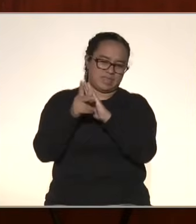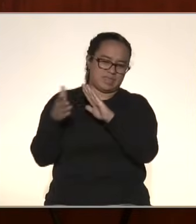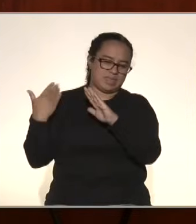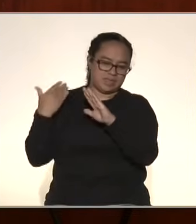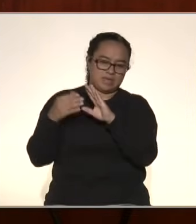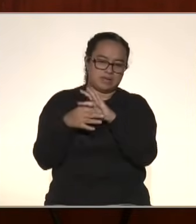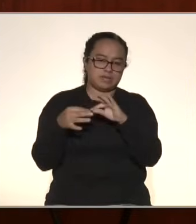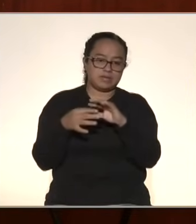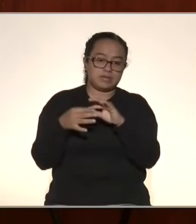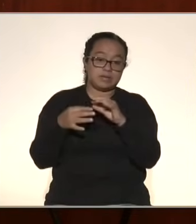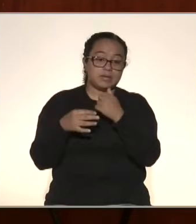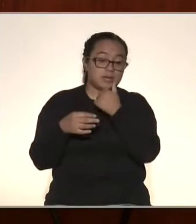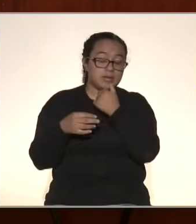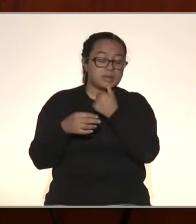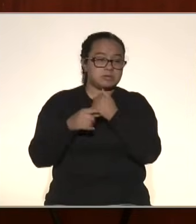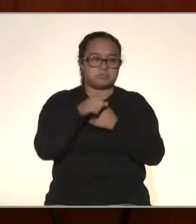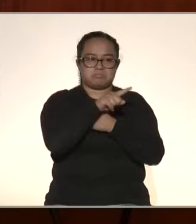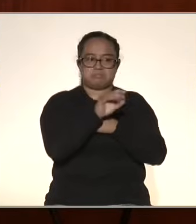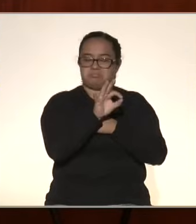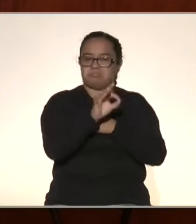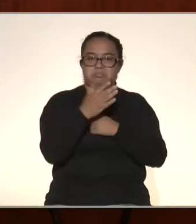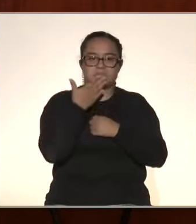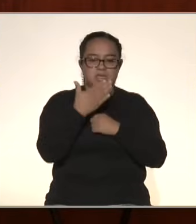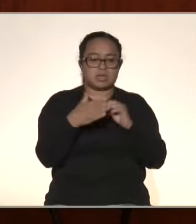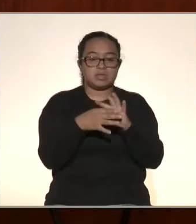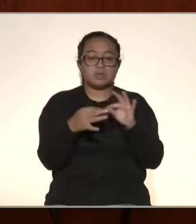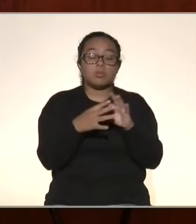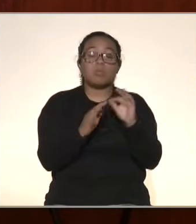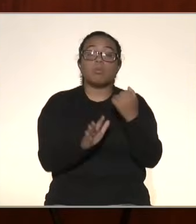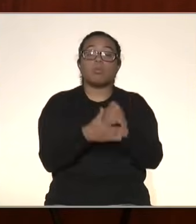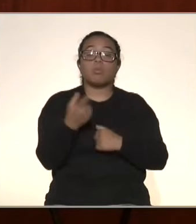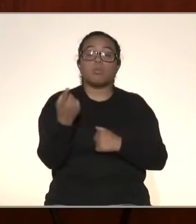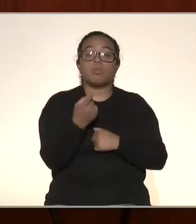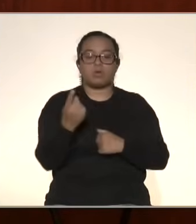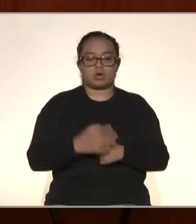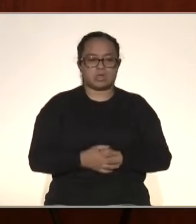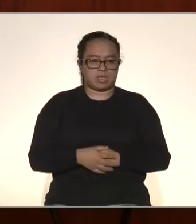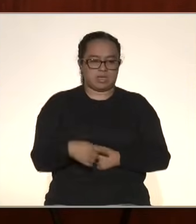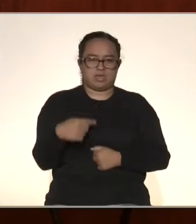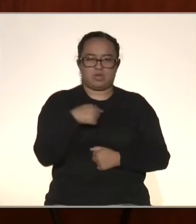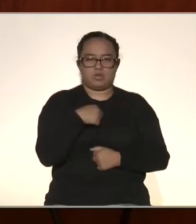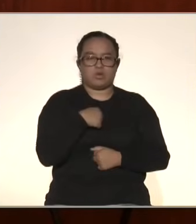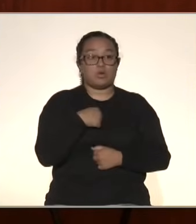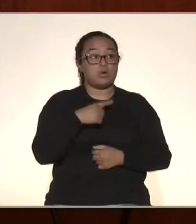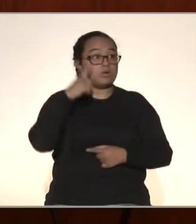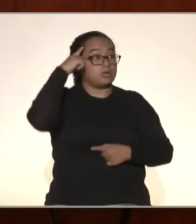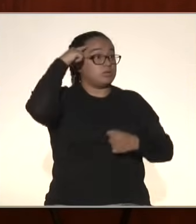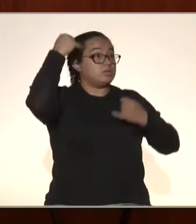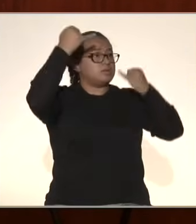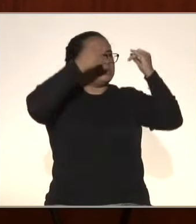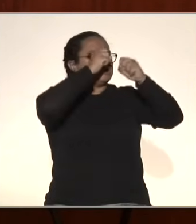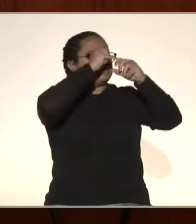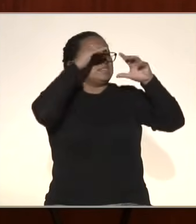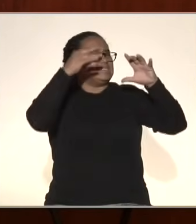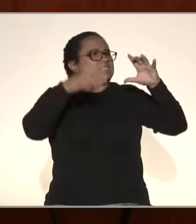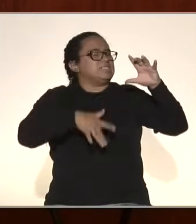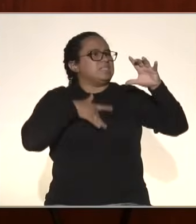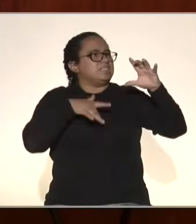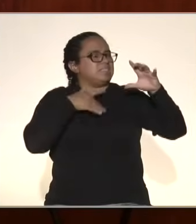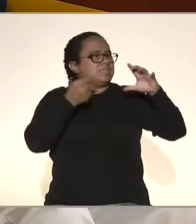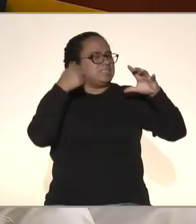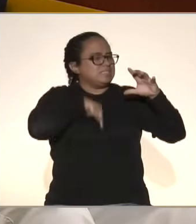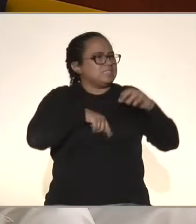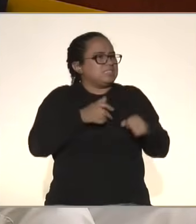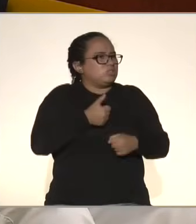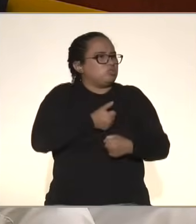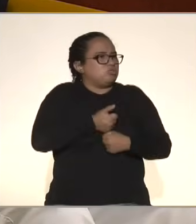muy acertada en muchas cosas, porque si a mí generar expectativas me está generando más